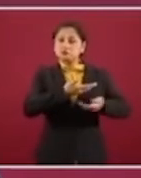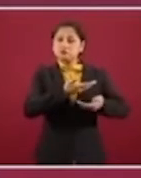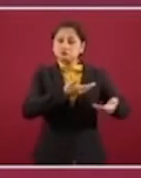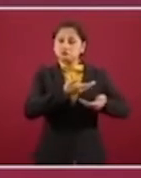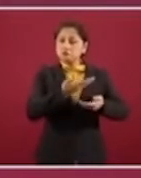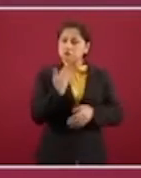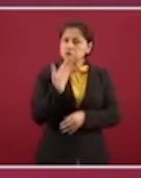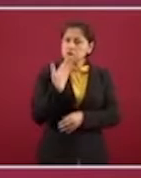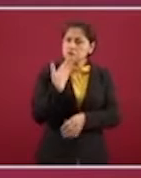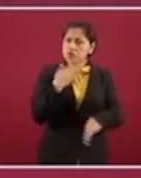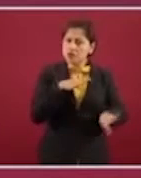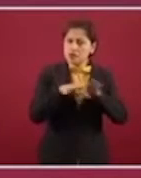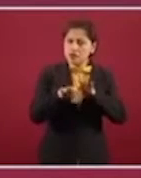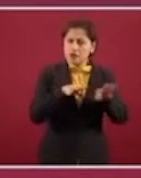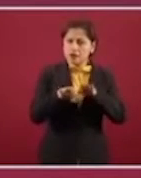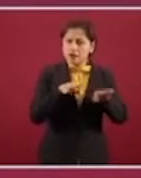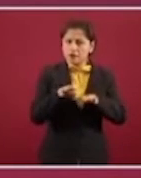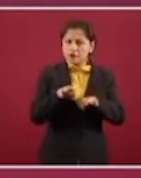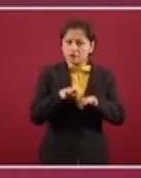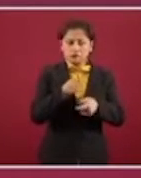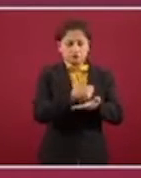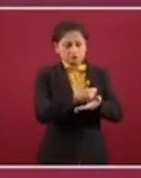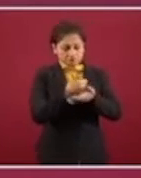a resolver problemas.